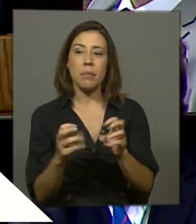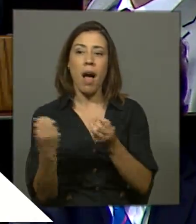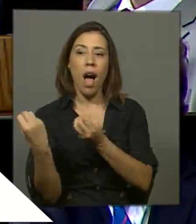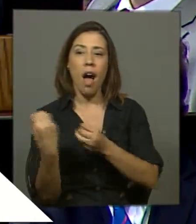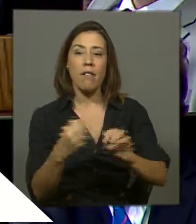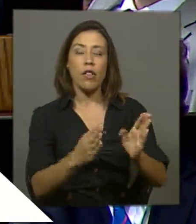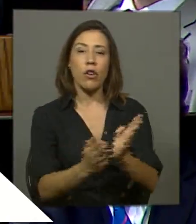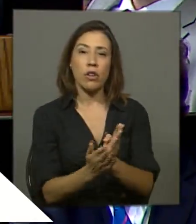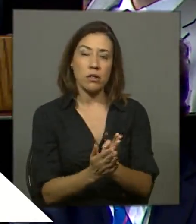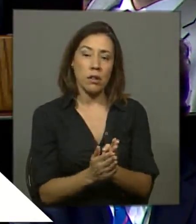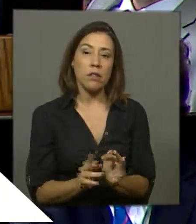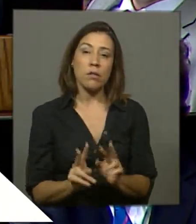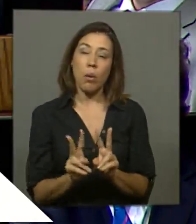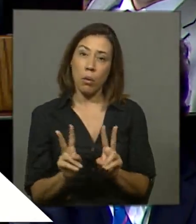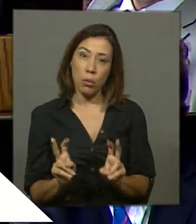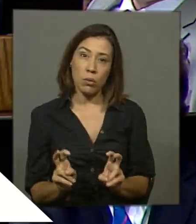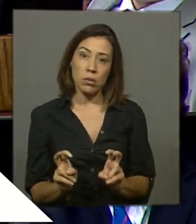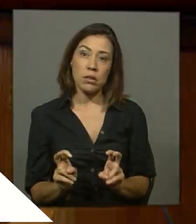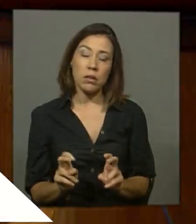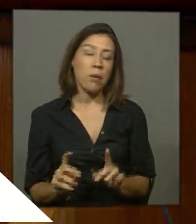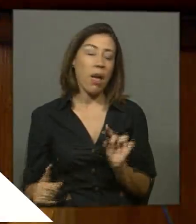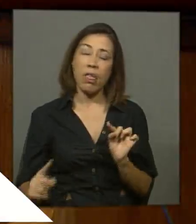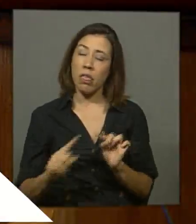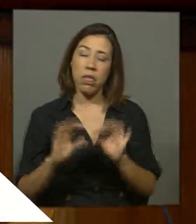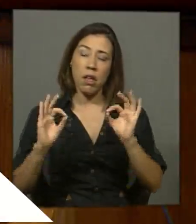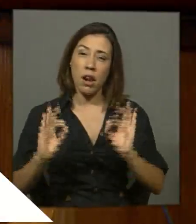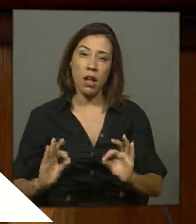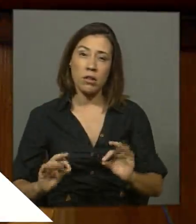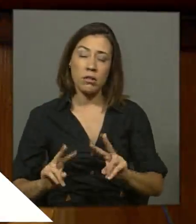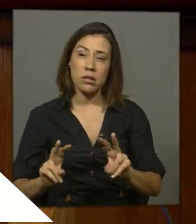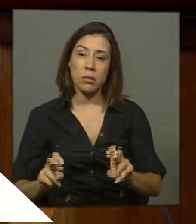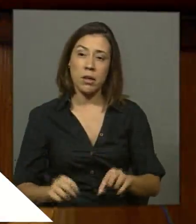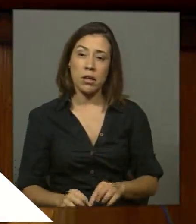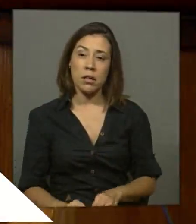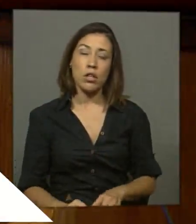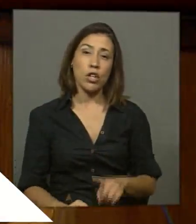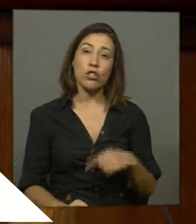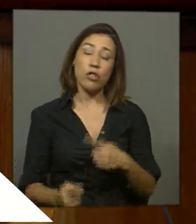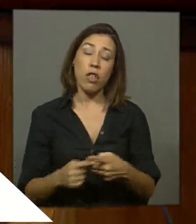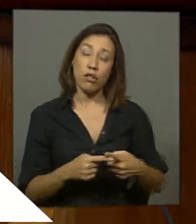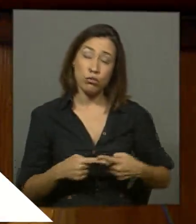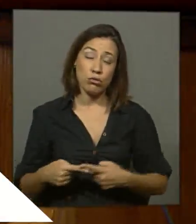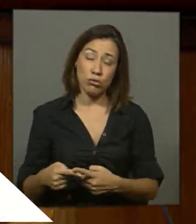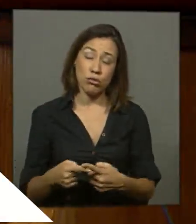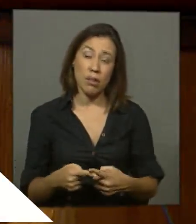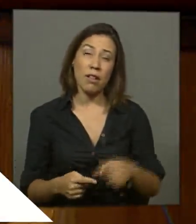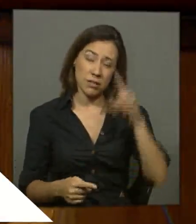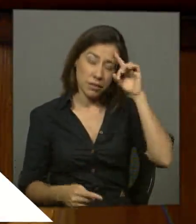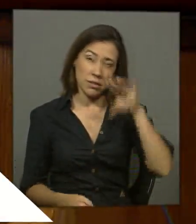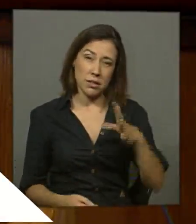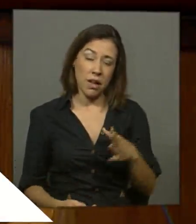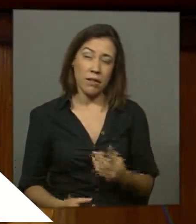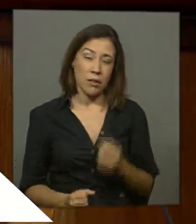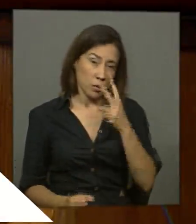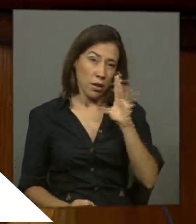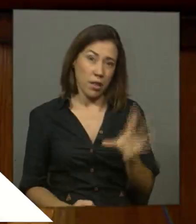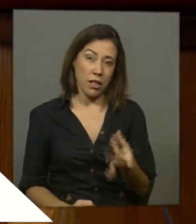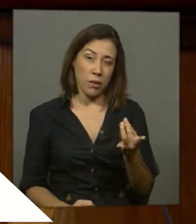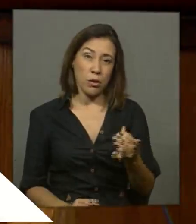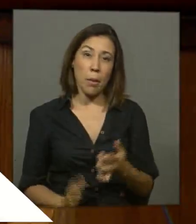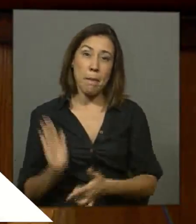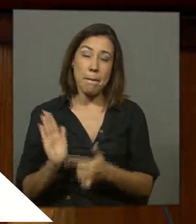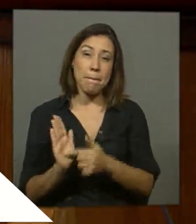estudiantil hay ahí un vaso comunicantes directamente vinculados y eso en toda sociedad es observable por lo tanto la